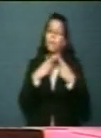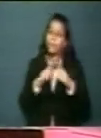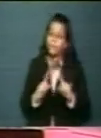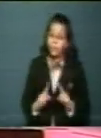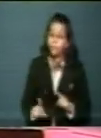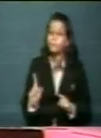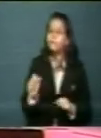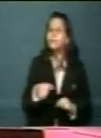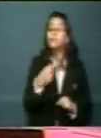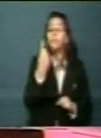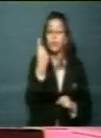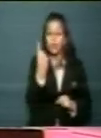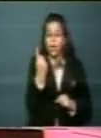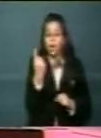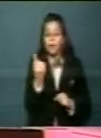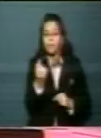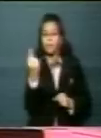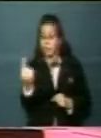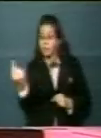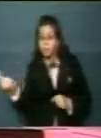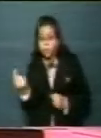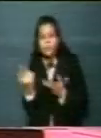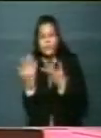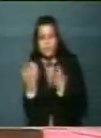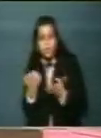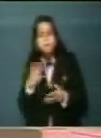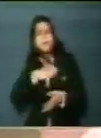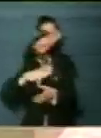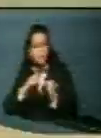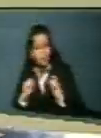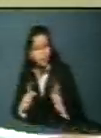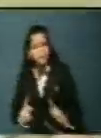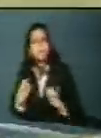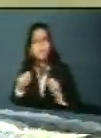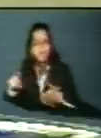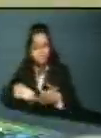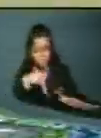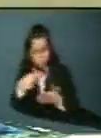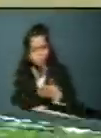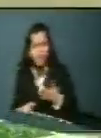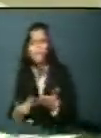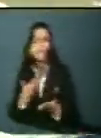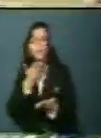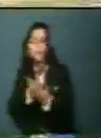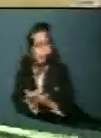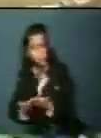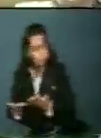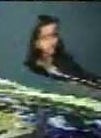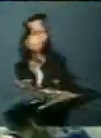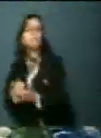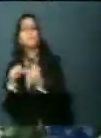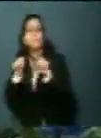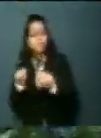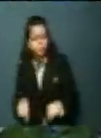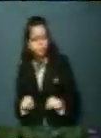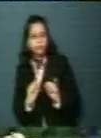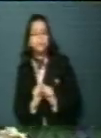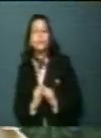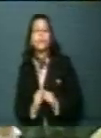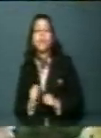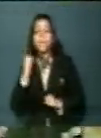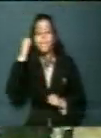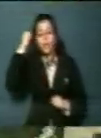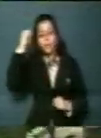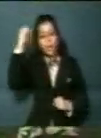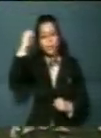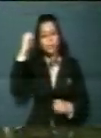que requiere de espacios para criticar, exigir y proponer. Es de suma